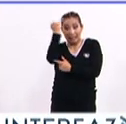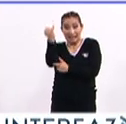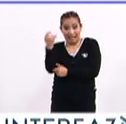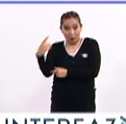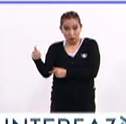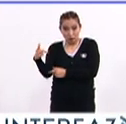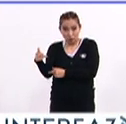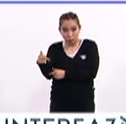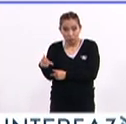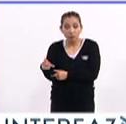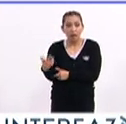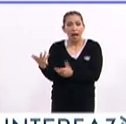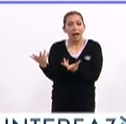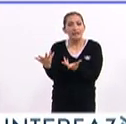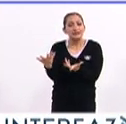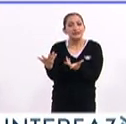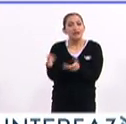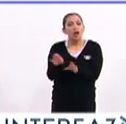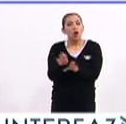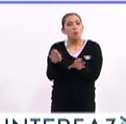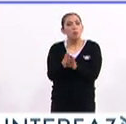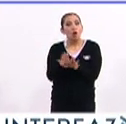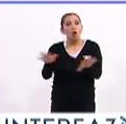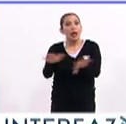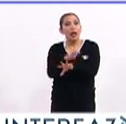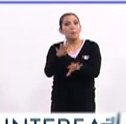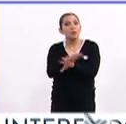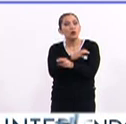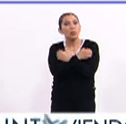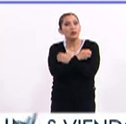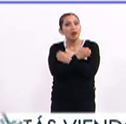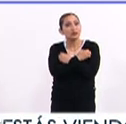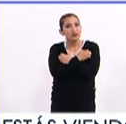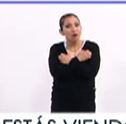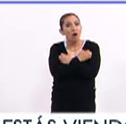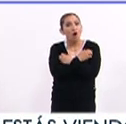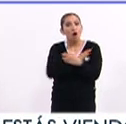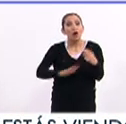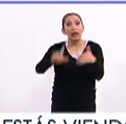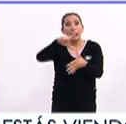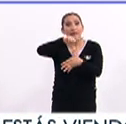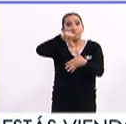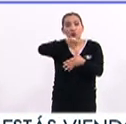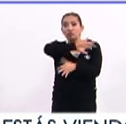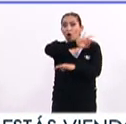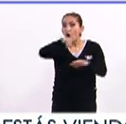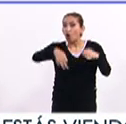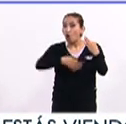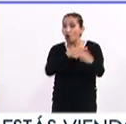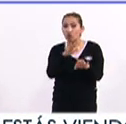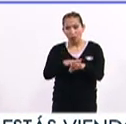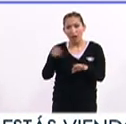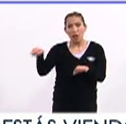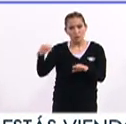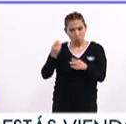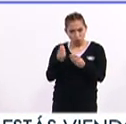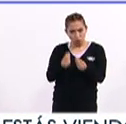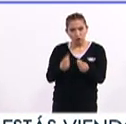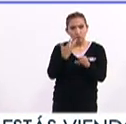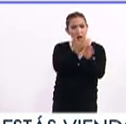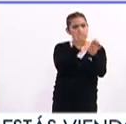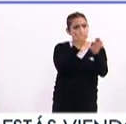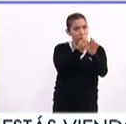pensamiento ocasiona una reforma educativa pues a nivel Latinoamérica. Tuvo mucha influencia en